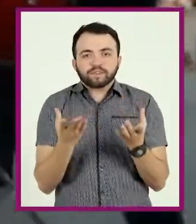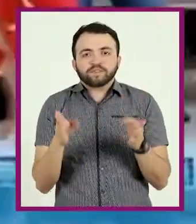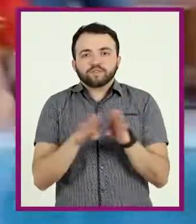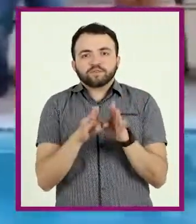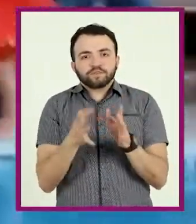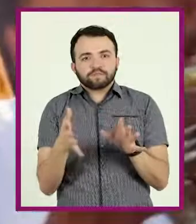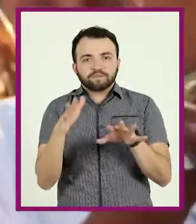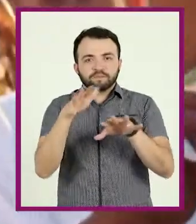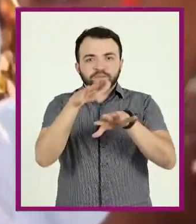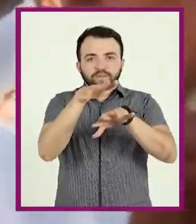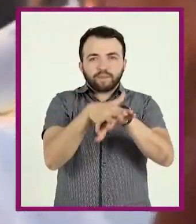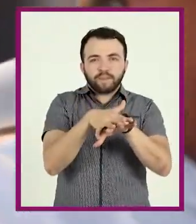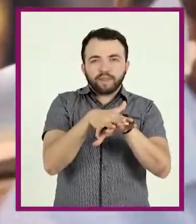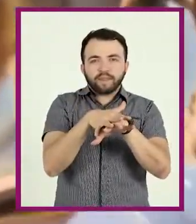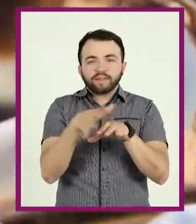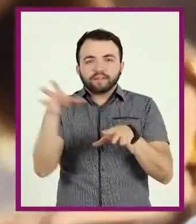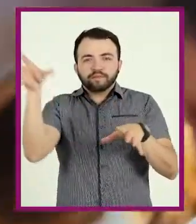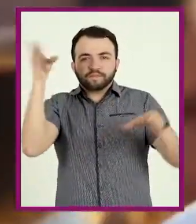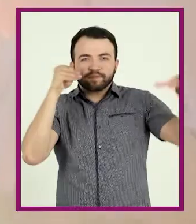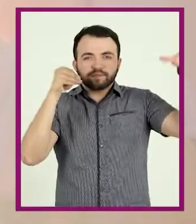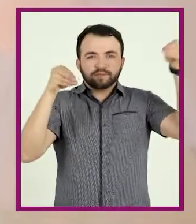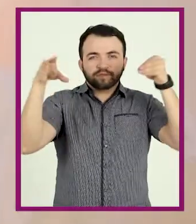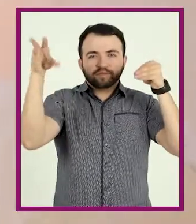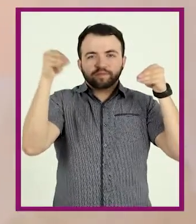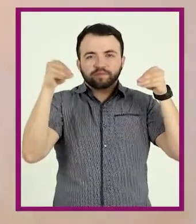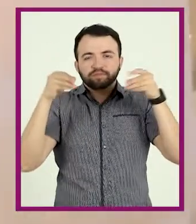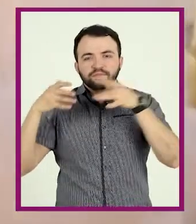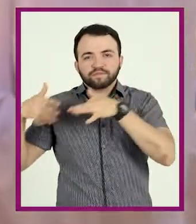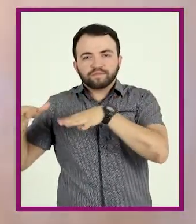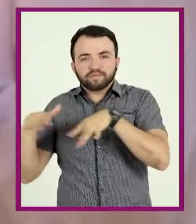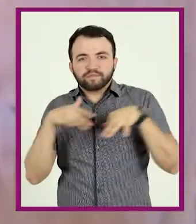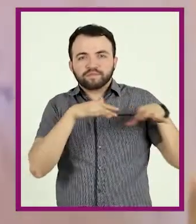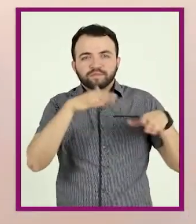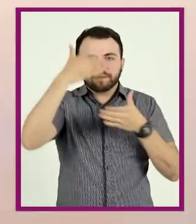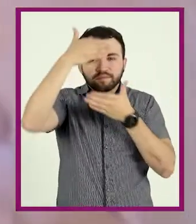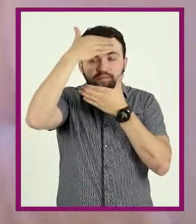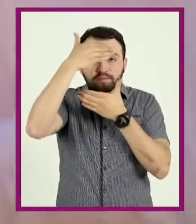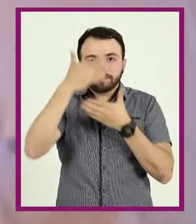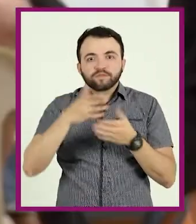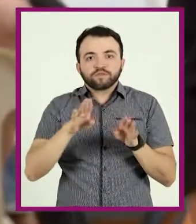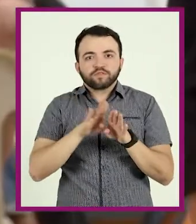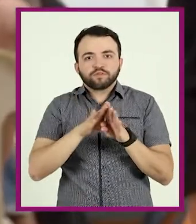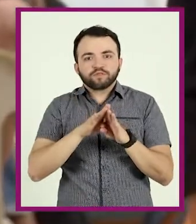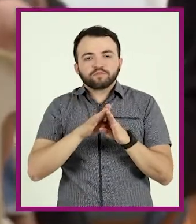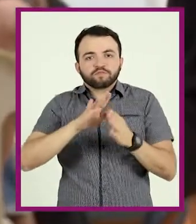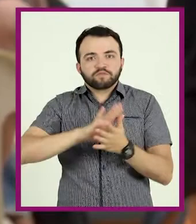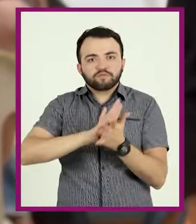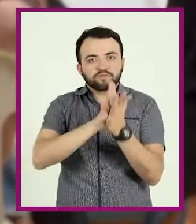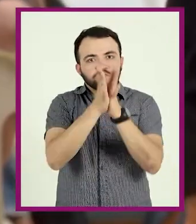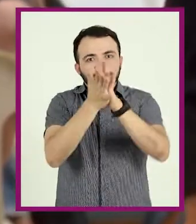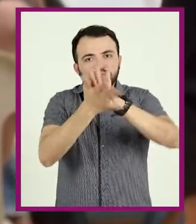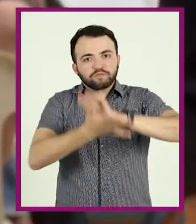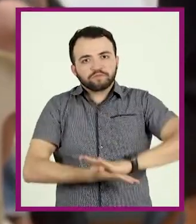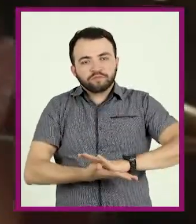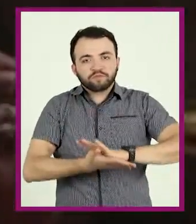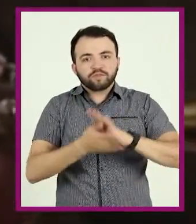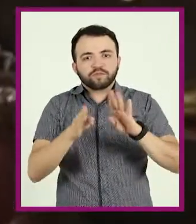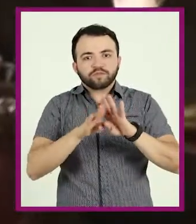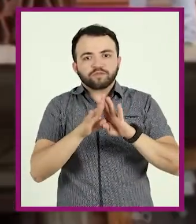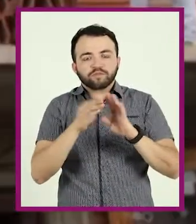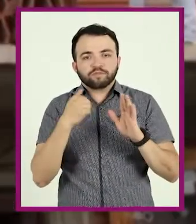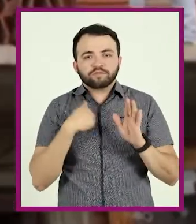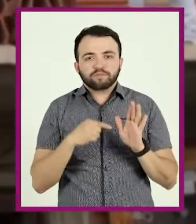a través de este tipo de ensambles, que fueron adoptados con gran fervor por los gitanos, convirtiéndolos en